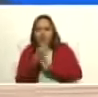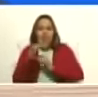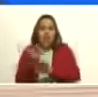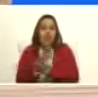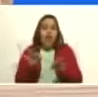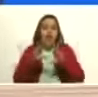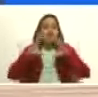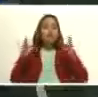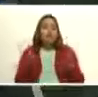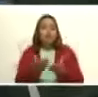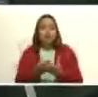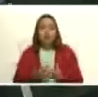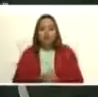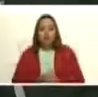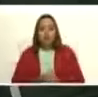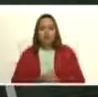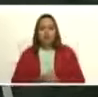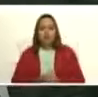nadie en el mundo.